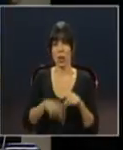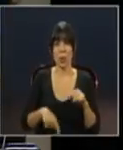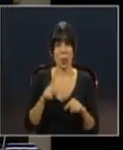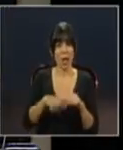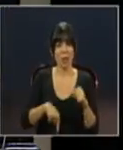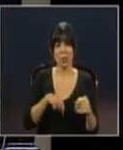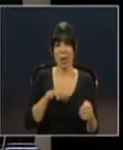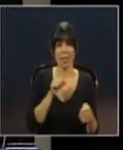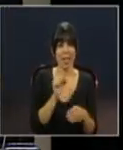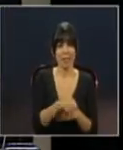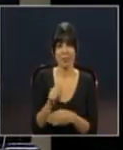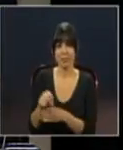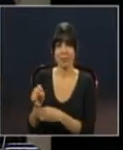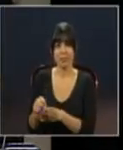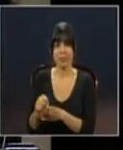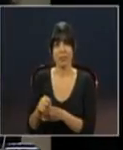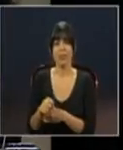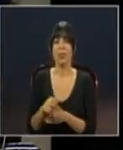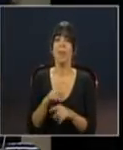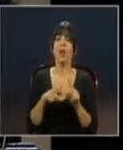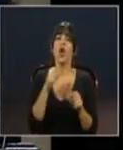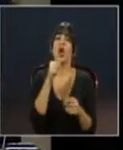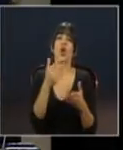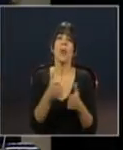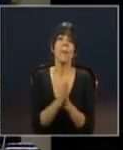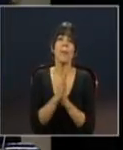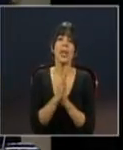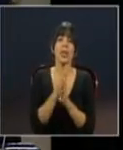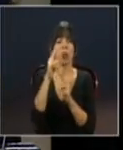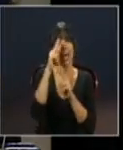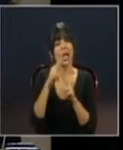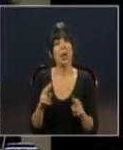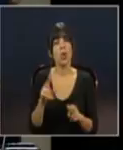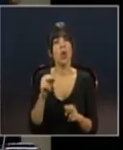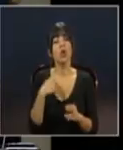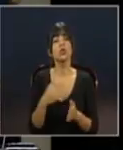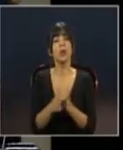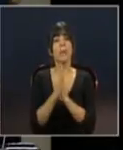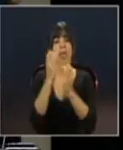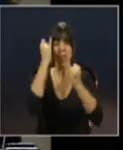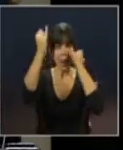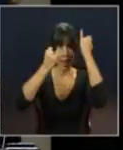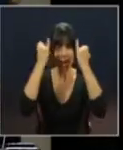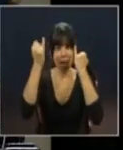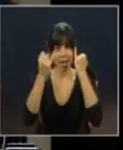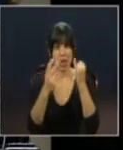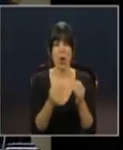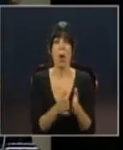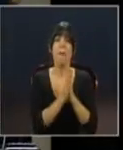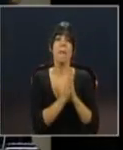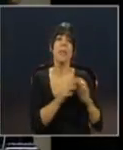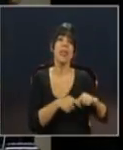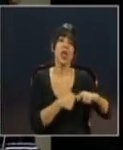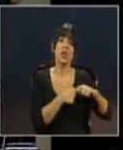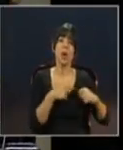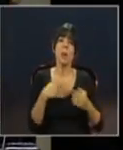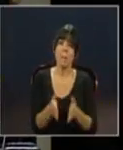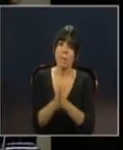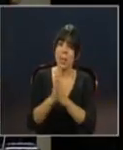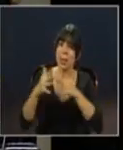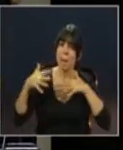insuperables. No pido ingenuidad, sino ingenio. No pido tregua, sino